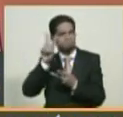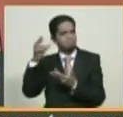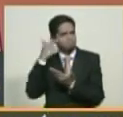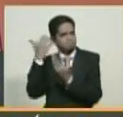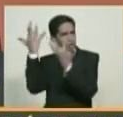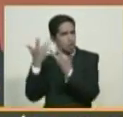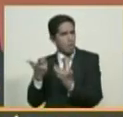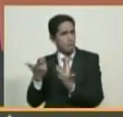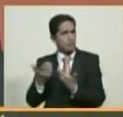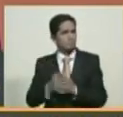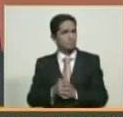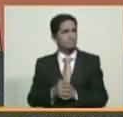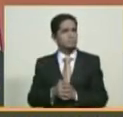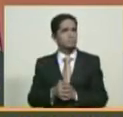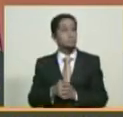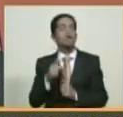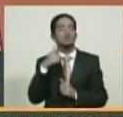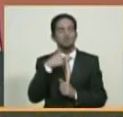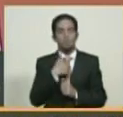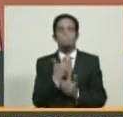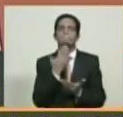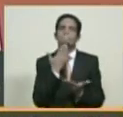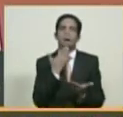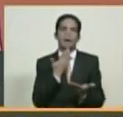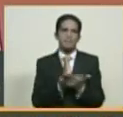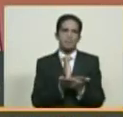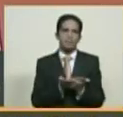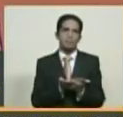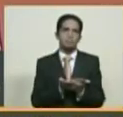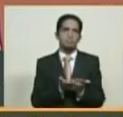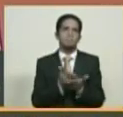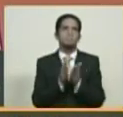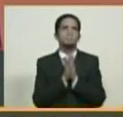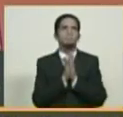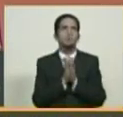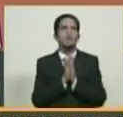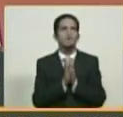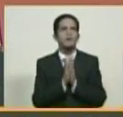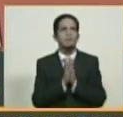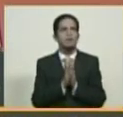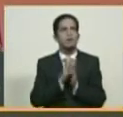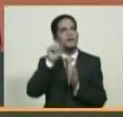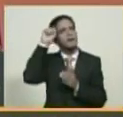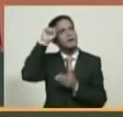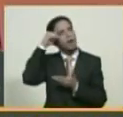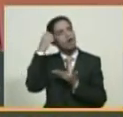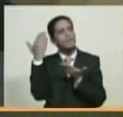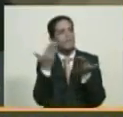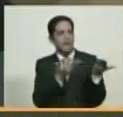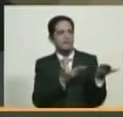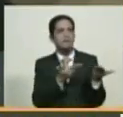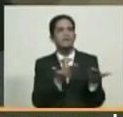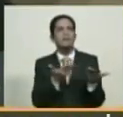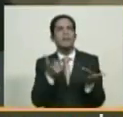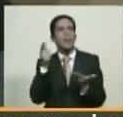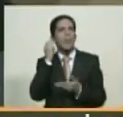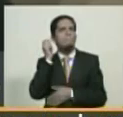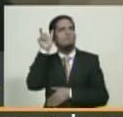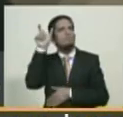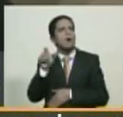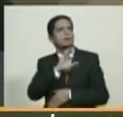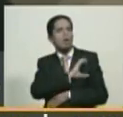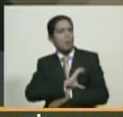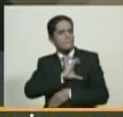cifras. Por eso he pedido que alguien tenga la cortesía de recordárselo a la alta comisionada de la